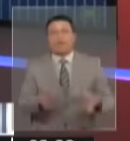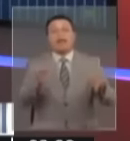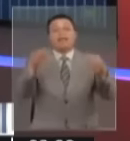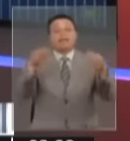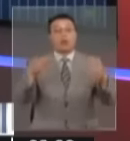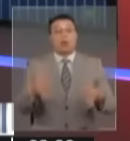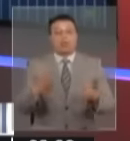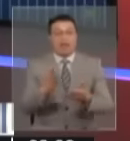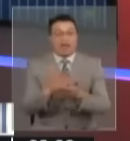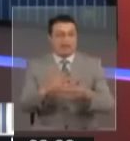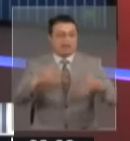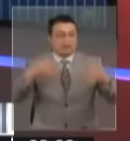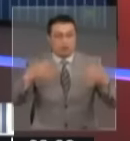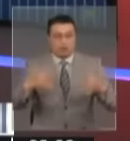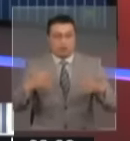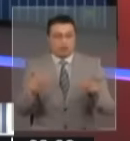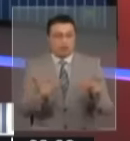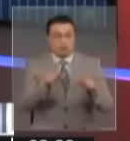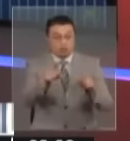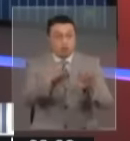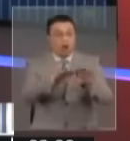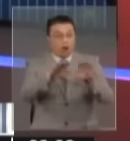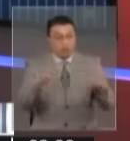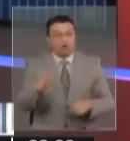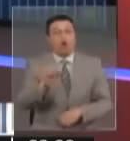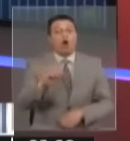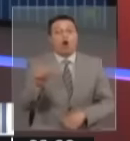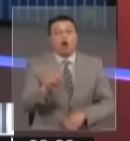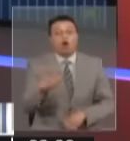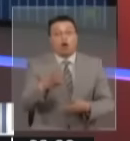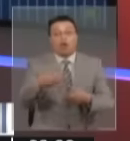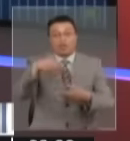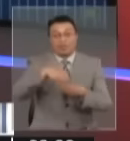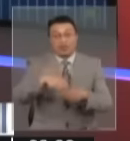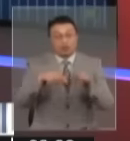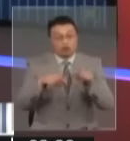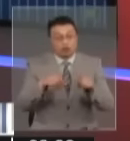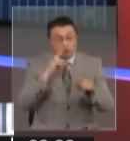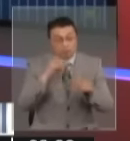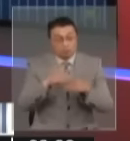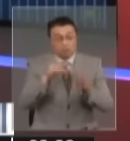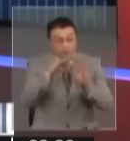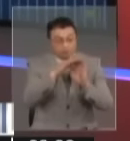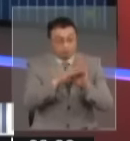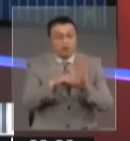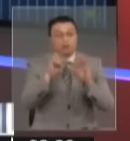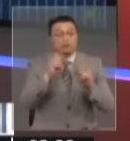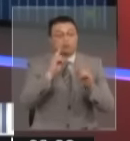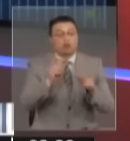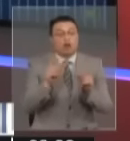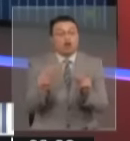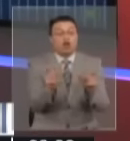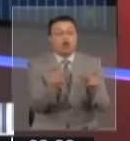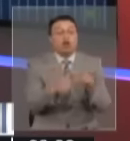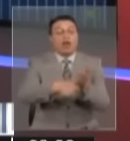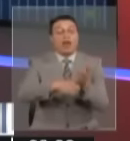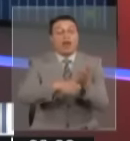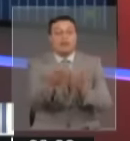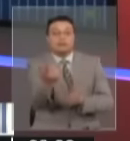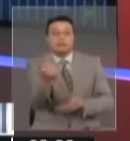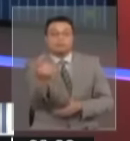Seguridad. Y aquí la pregunta es si está de acuerdo o no dentro de la agenda corta con la medida que se tomó a raíz del control preventivo